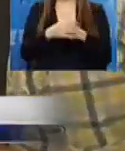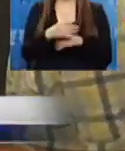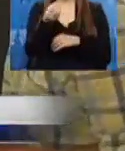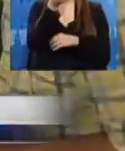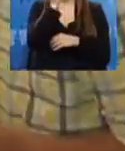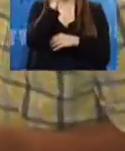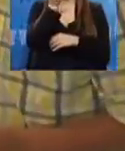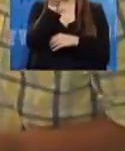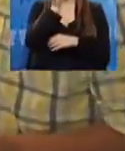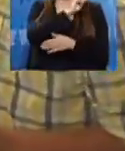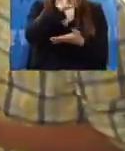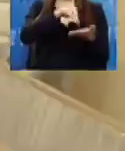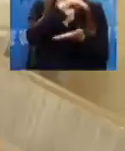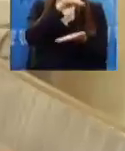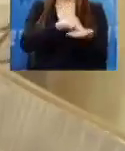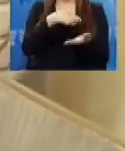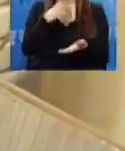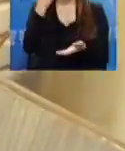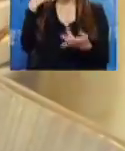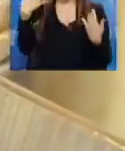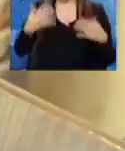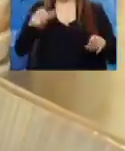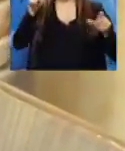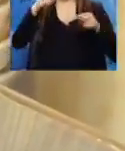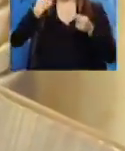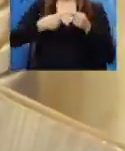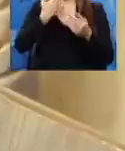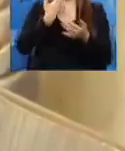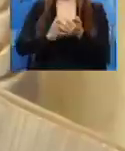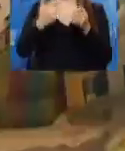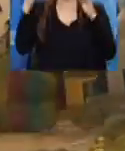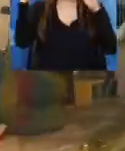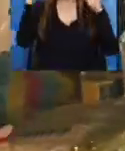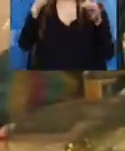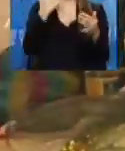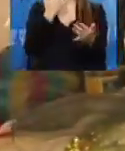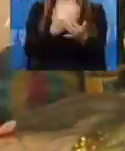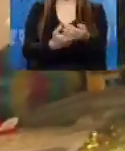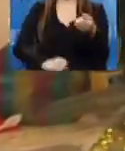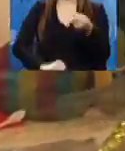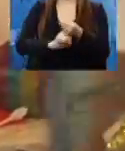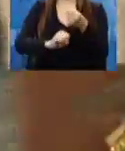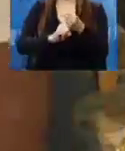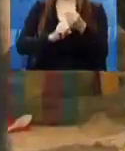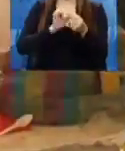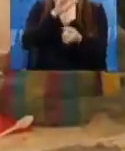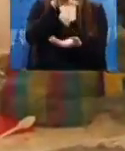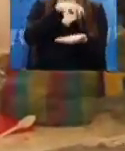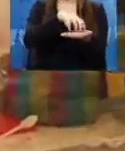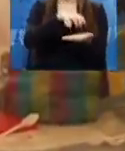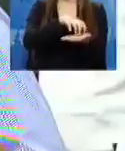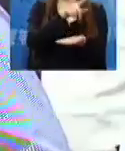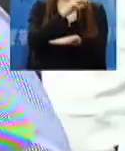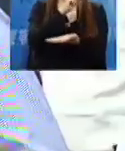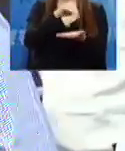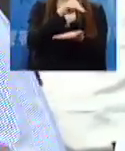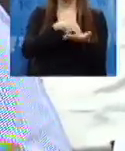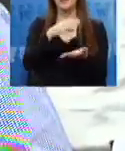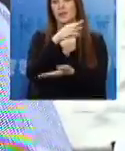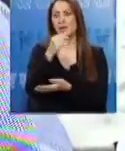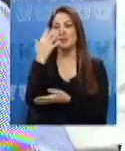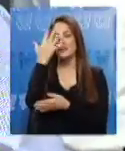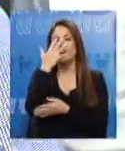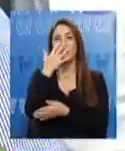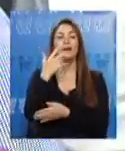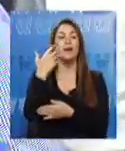prefecto de Manabí se sorprendió por la acogida que tuvo entre los quiteños, una muestra más de la solidaridad para los hermanos de las provincias afectadas. Los prefectos,